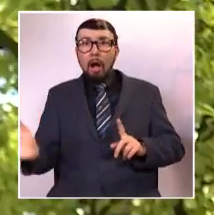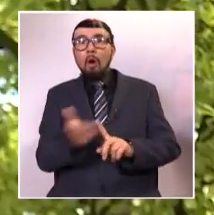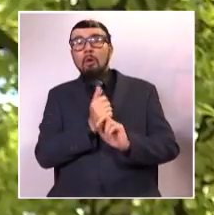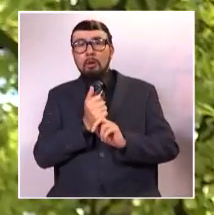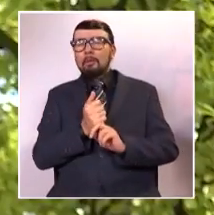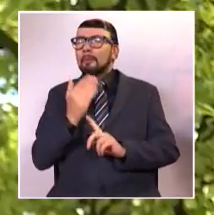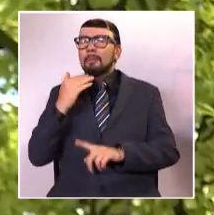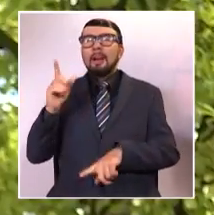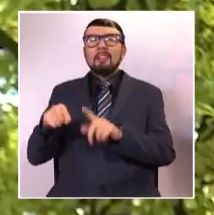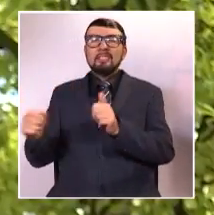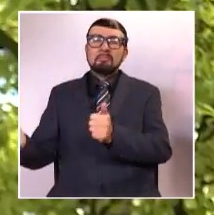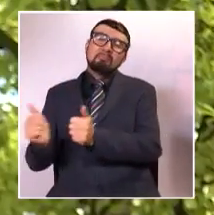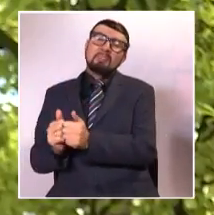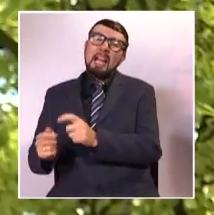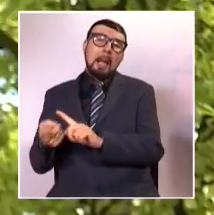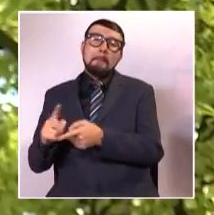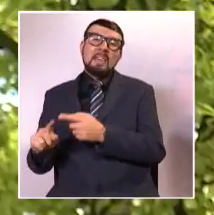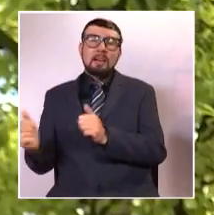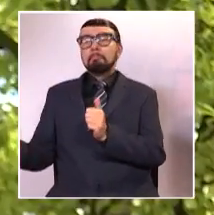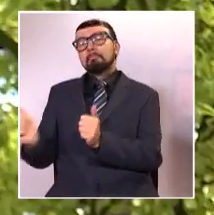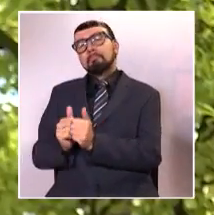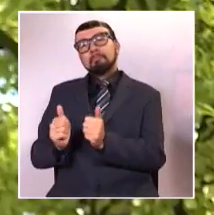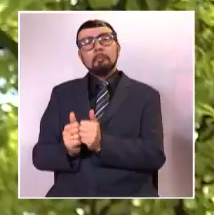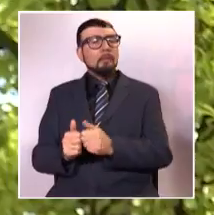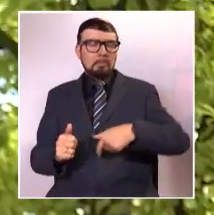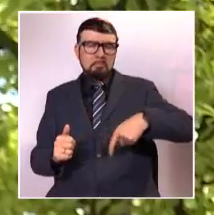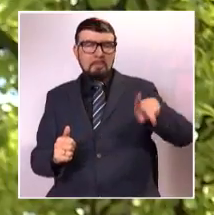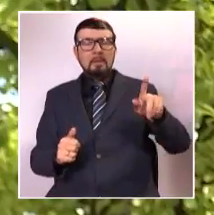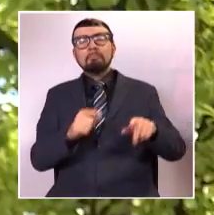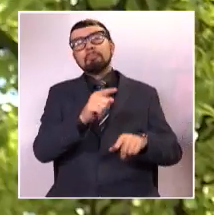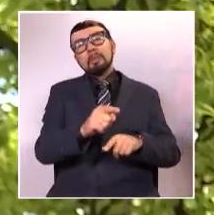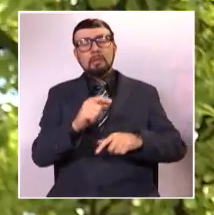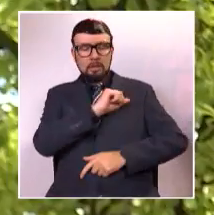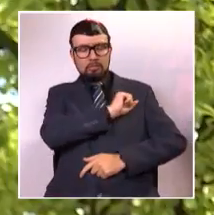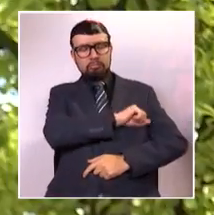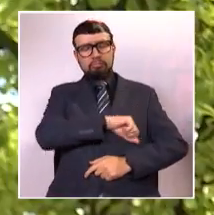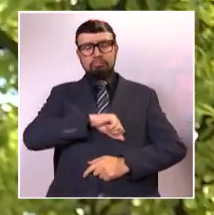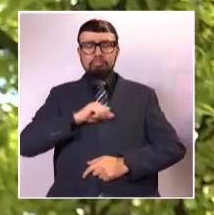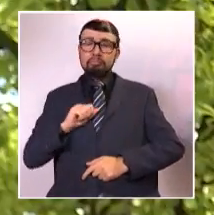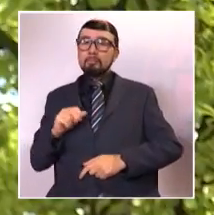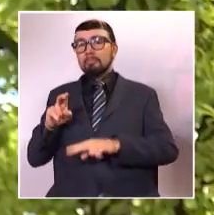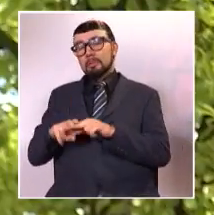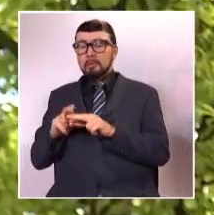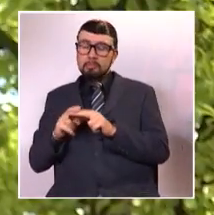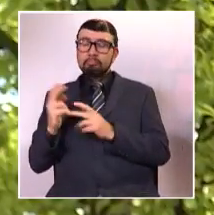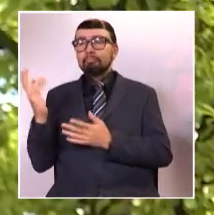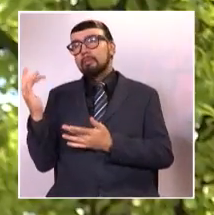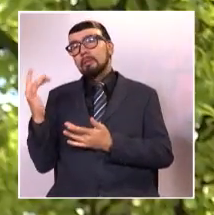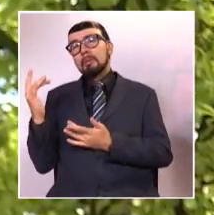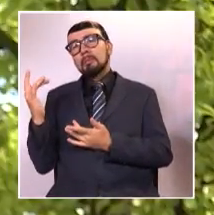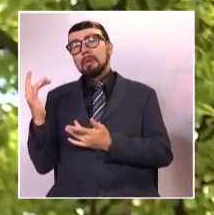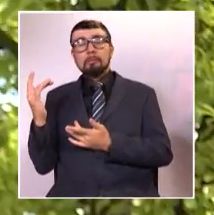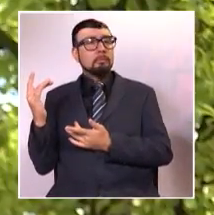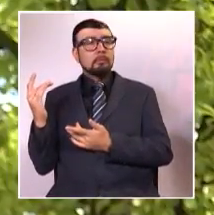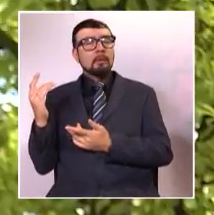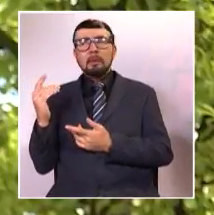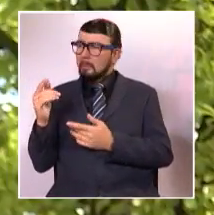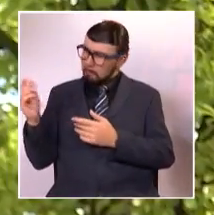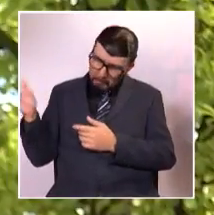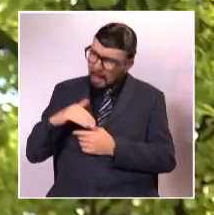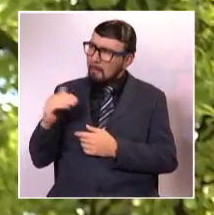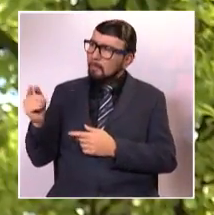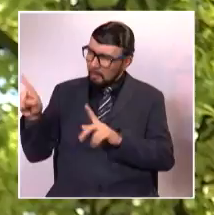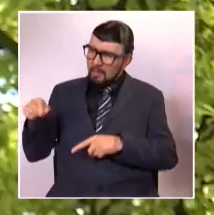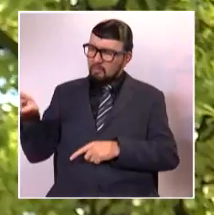una amiga, y entonces aquí en la sala de espera la amiga la convence, la paciente, la acompañante,